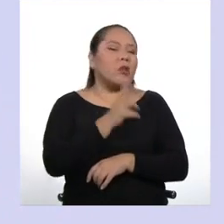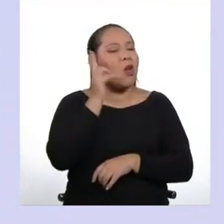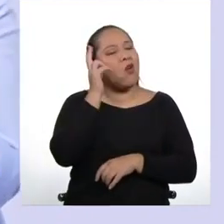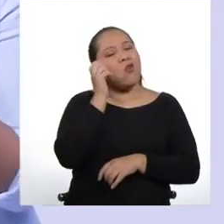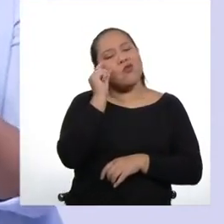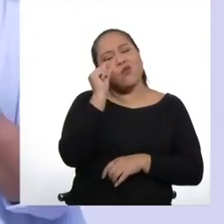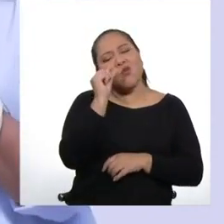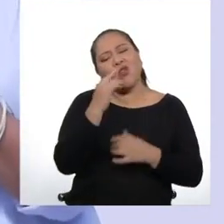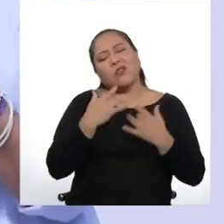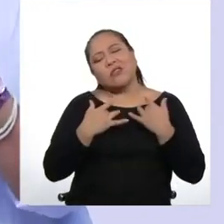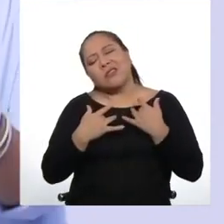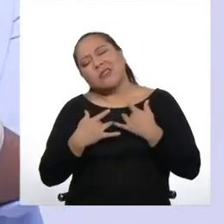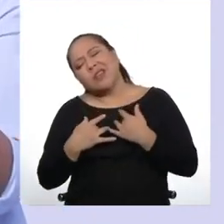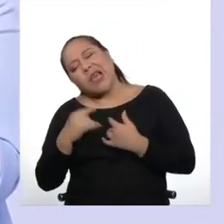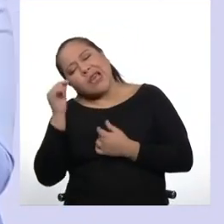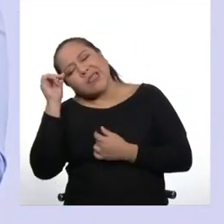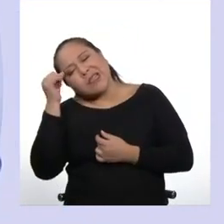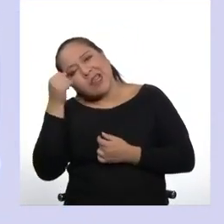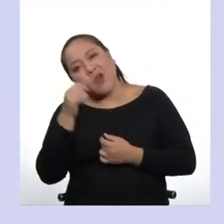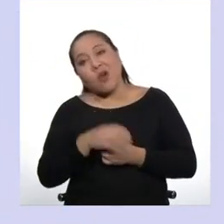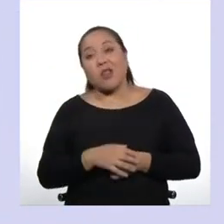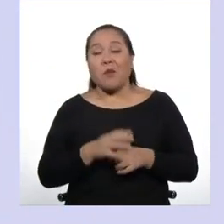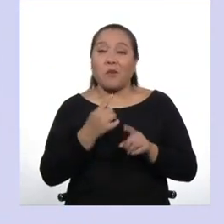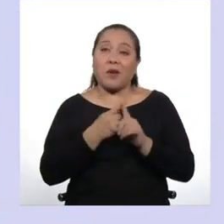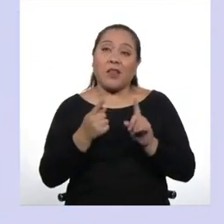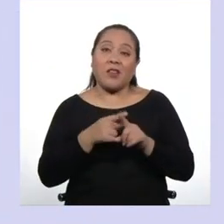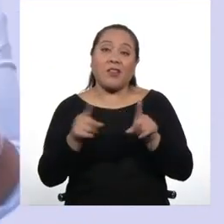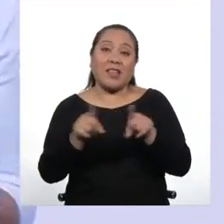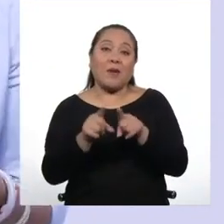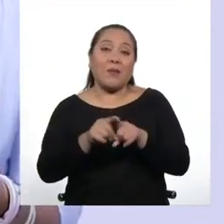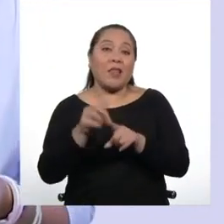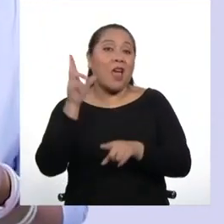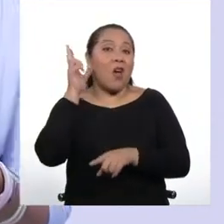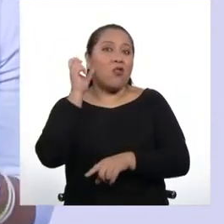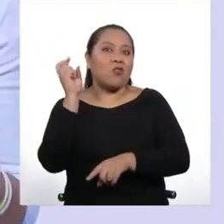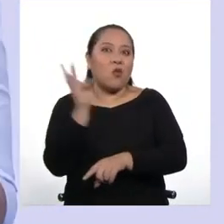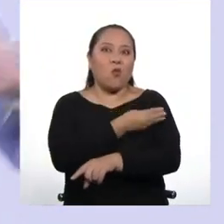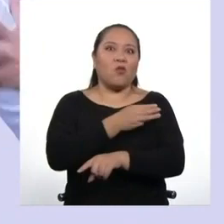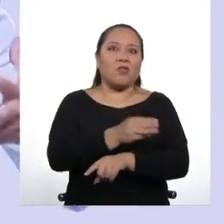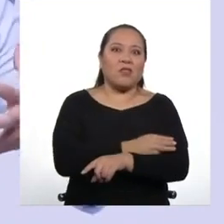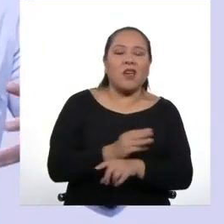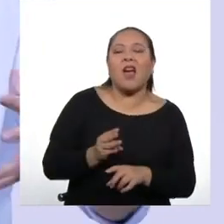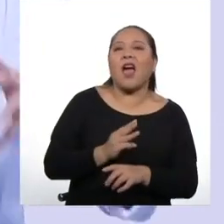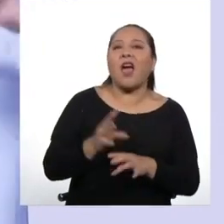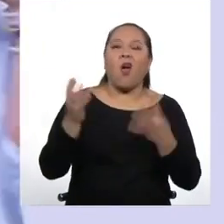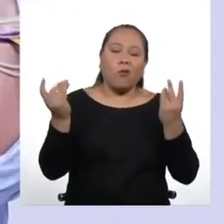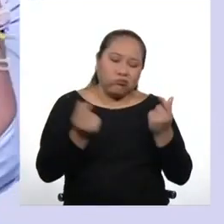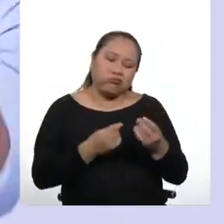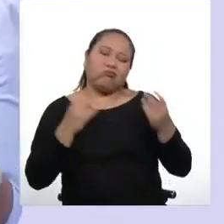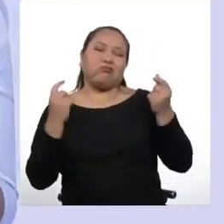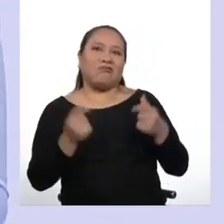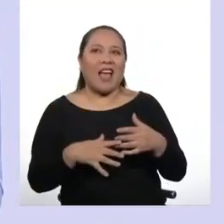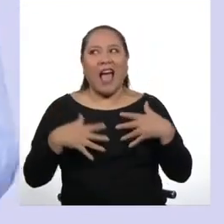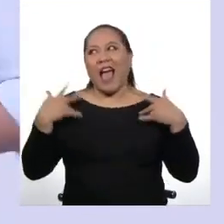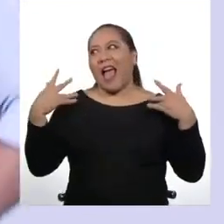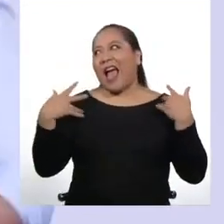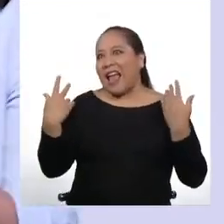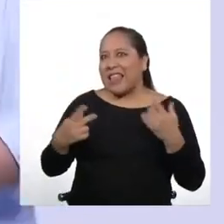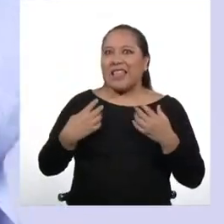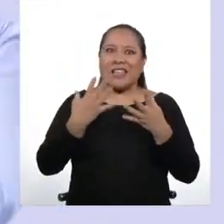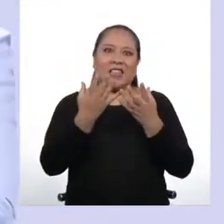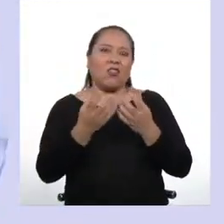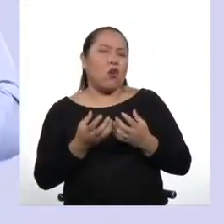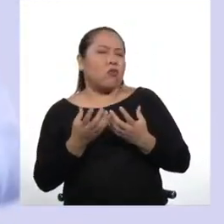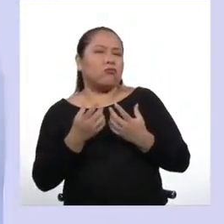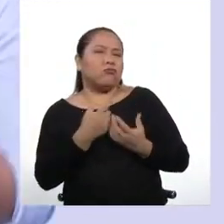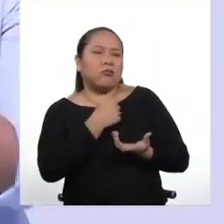que de tristeza y de nostalgia. Pero a veces también me gusta escuchar música más movida y me pone alegre y me pone así como con ganas de bailar